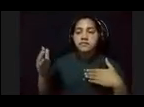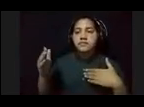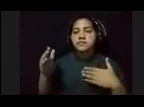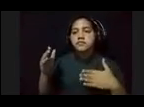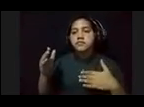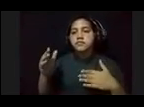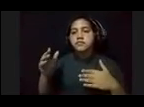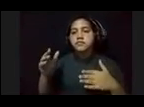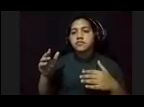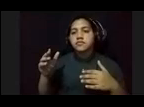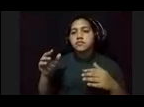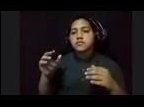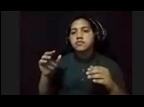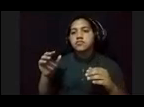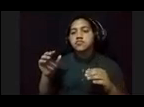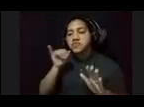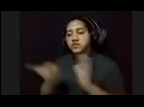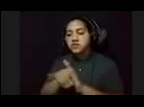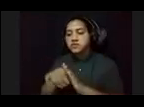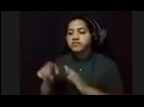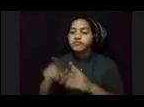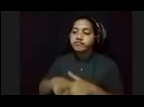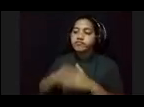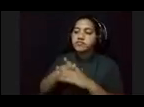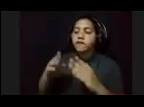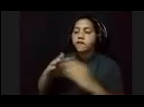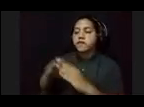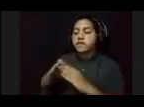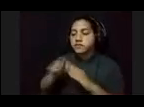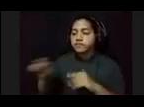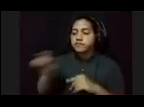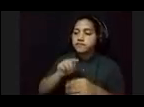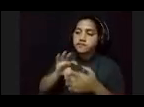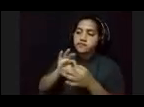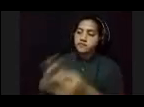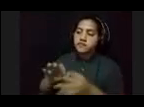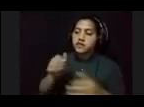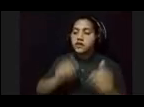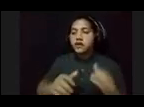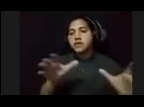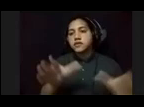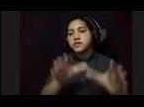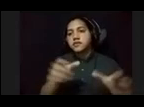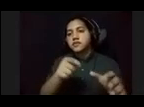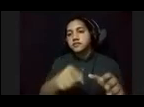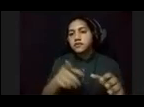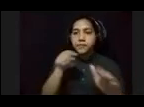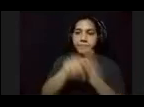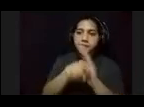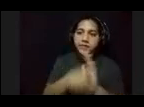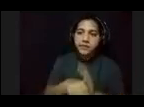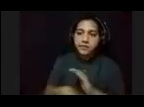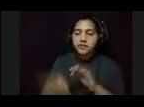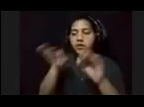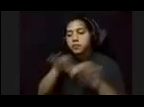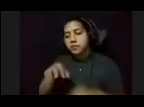el surgimiento de las primeras viviendas asociadas a las actividades del matadero. Explica Aníbal Sepúlveda